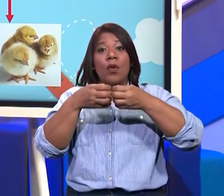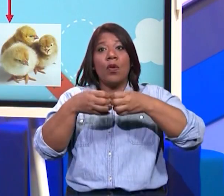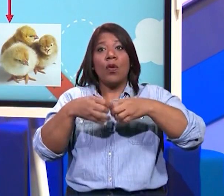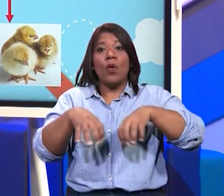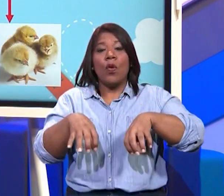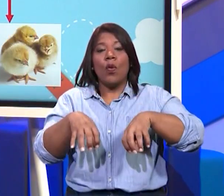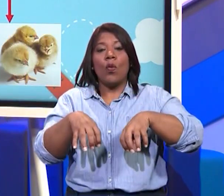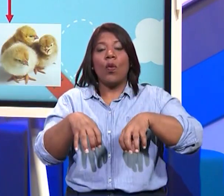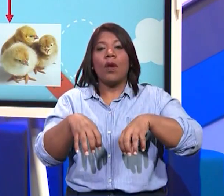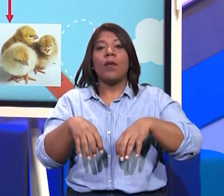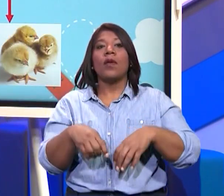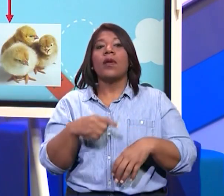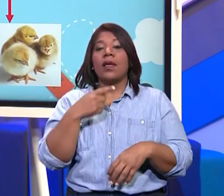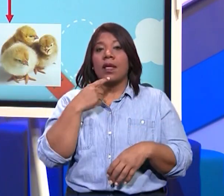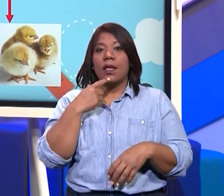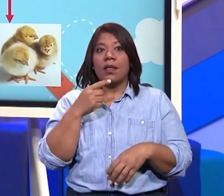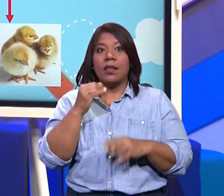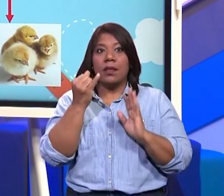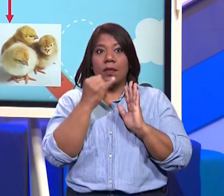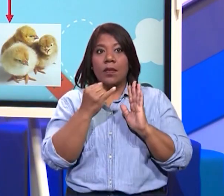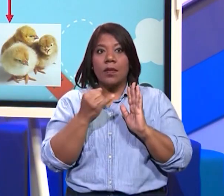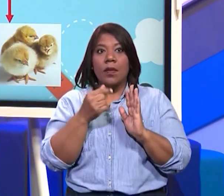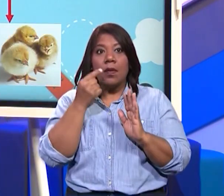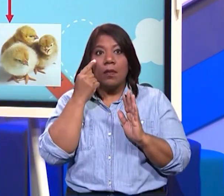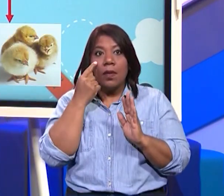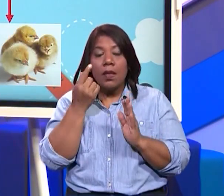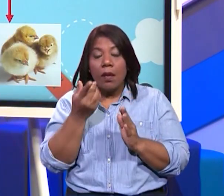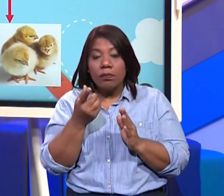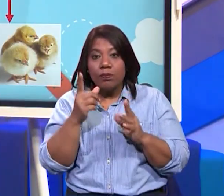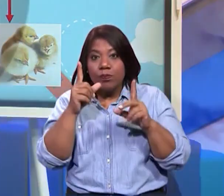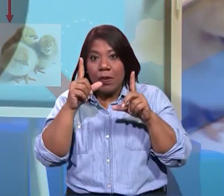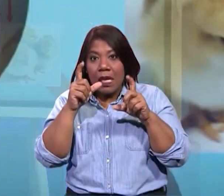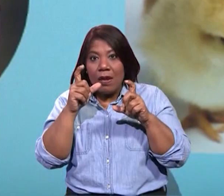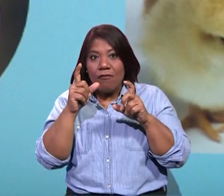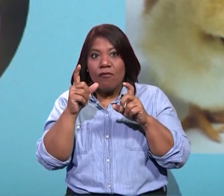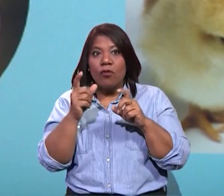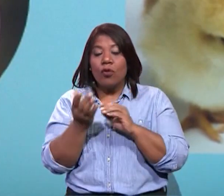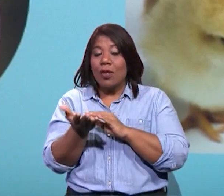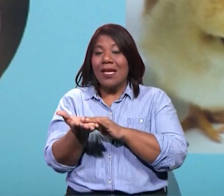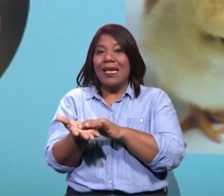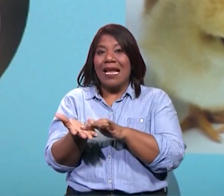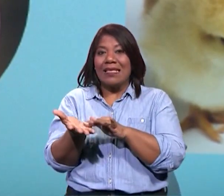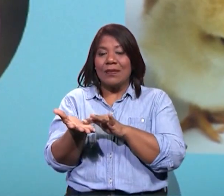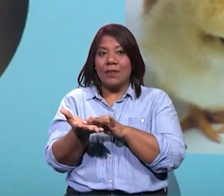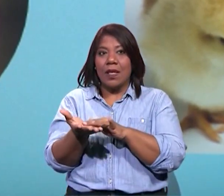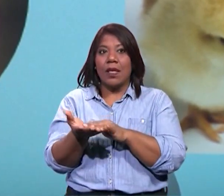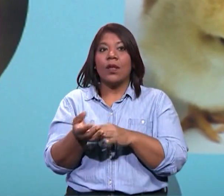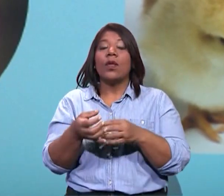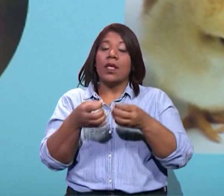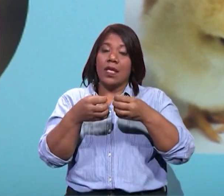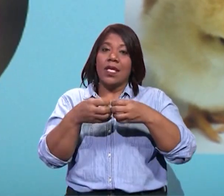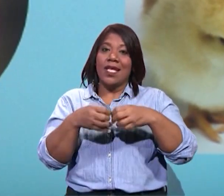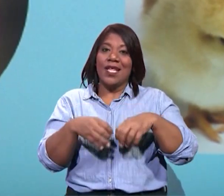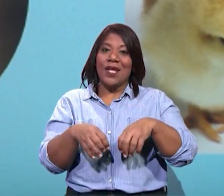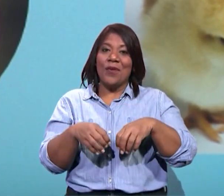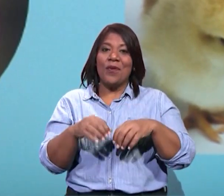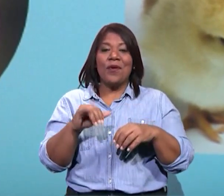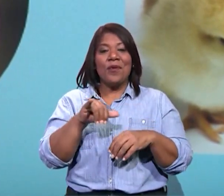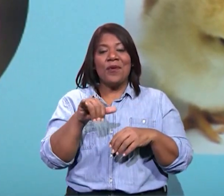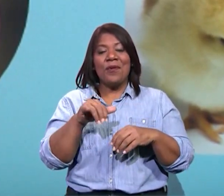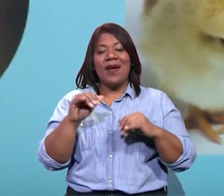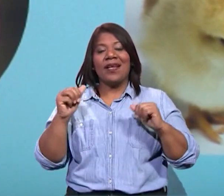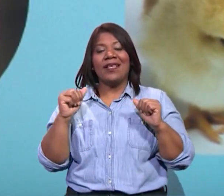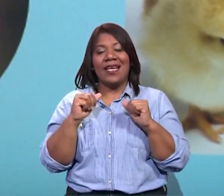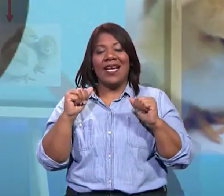de anfibio que conseguimos en una imagen para que lo observen y aquel huevo de las aves, en este caso gallina, que fue la que presentamos el día de